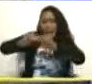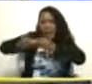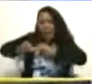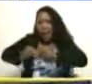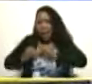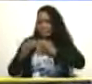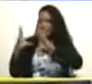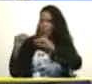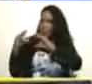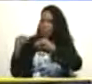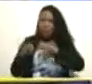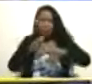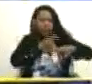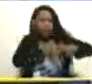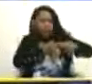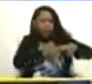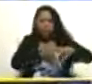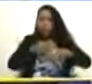conversadita con la gente.